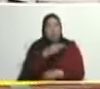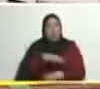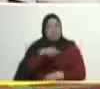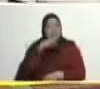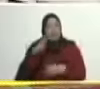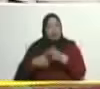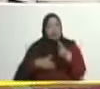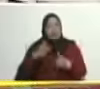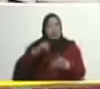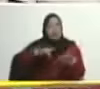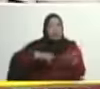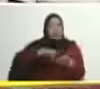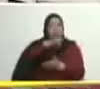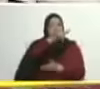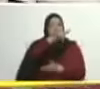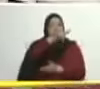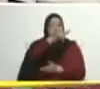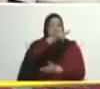Transporte Aéreo.